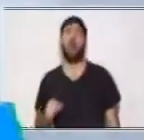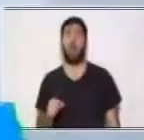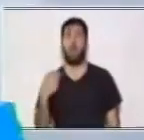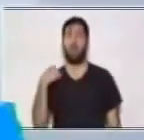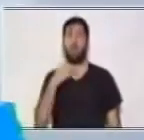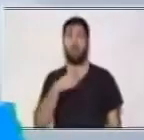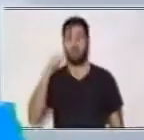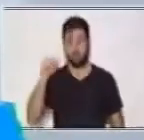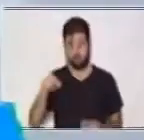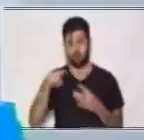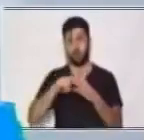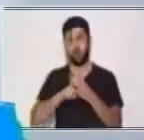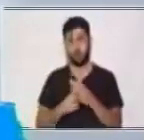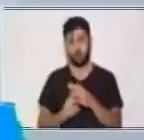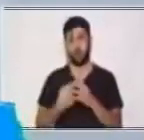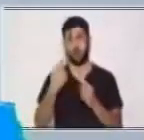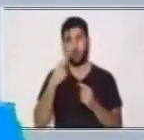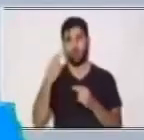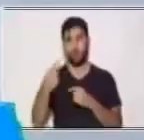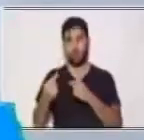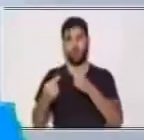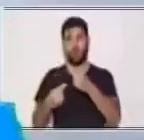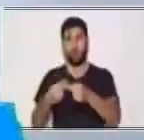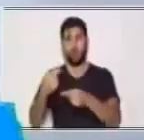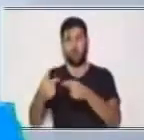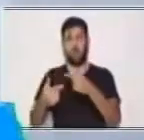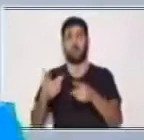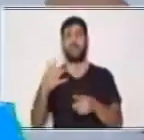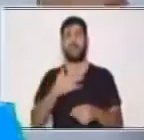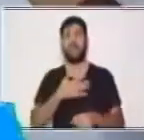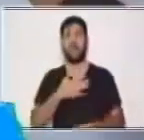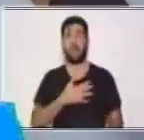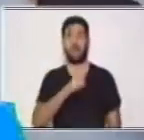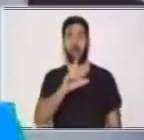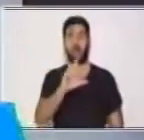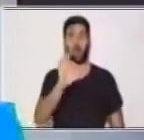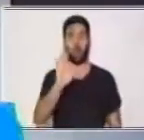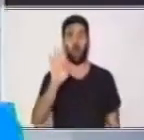funcionar la parte en la que nosotros vamos a conocer las coordenadas